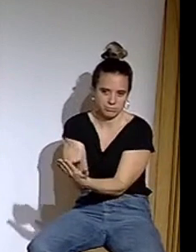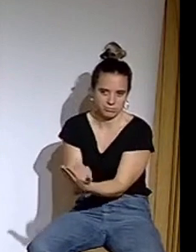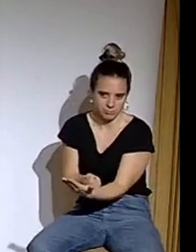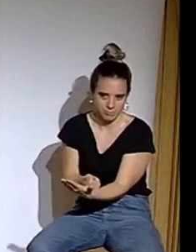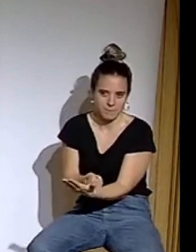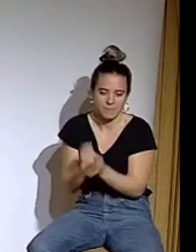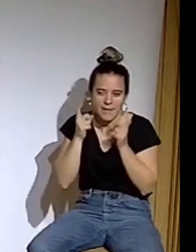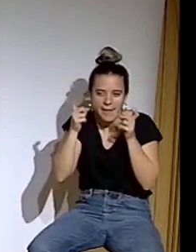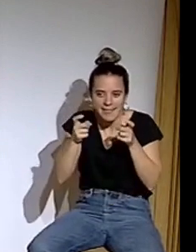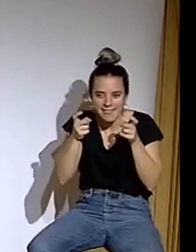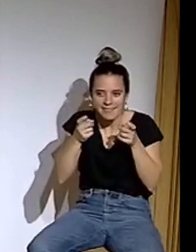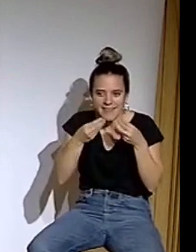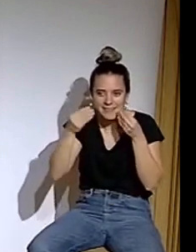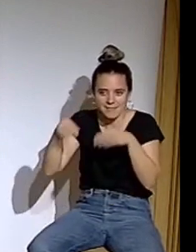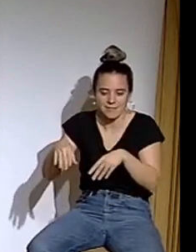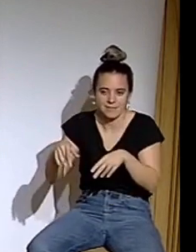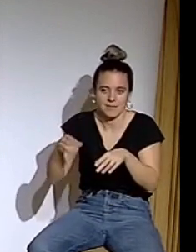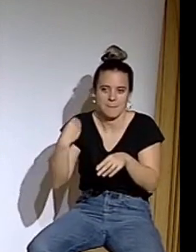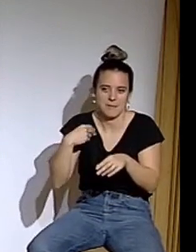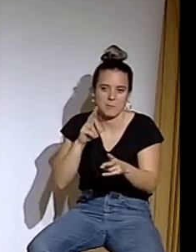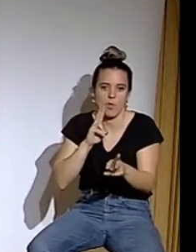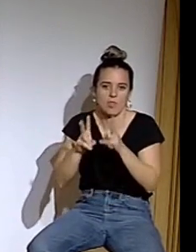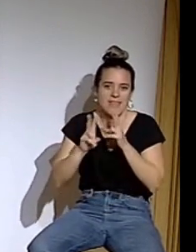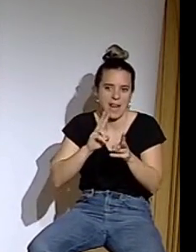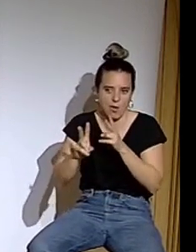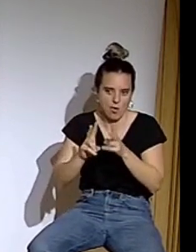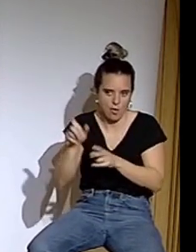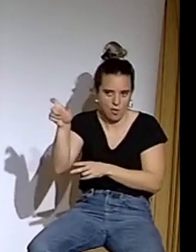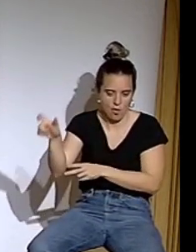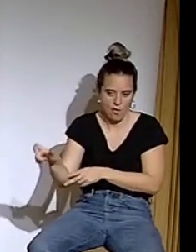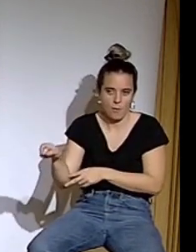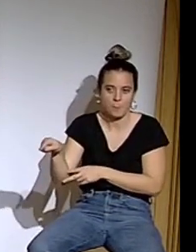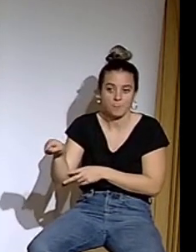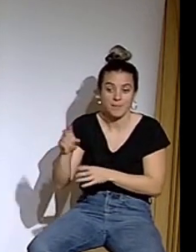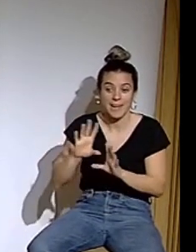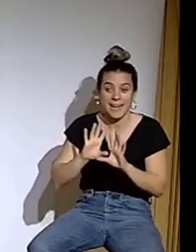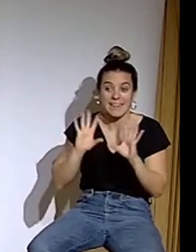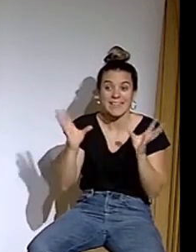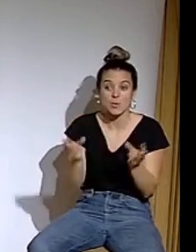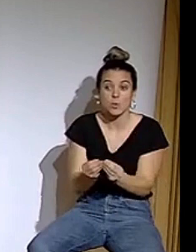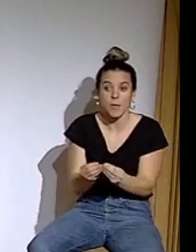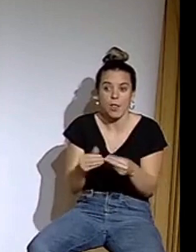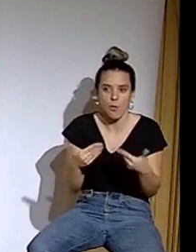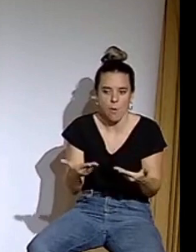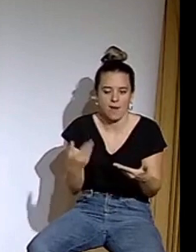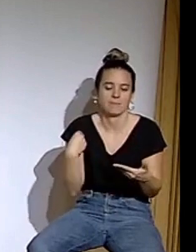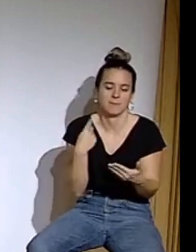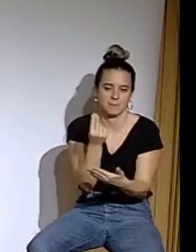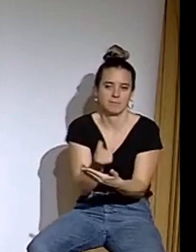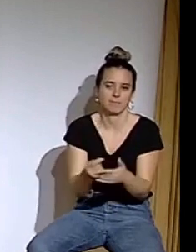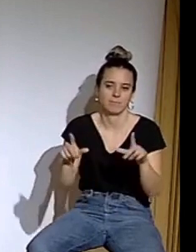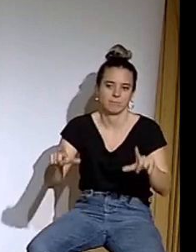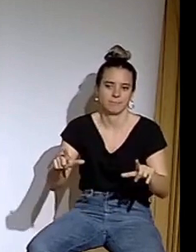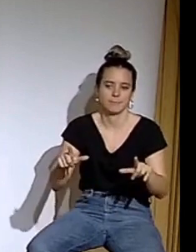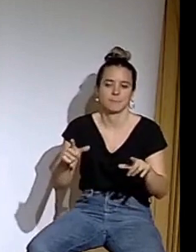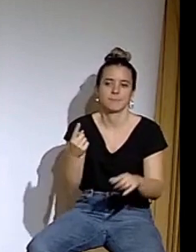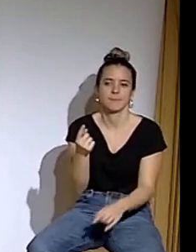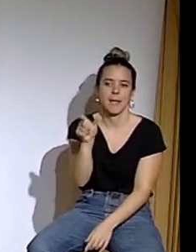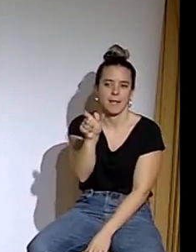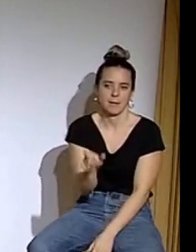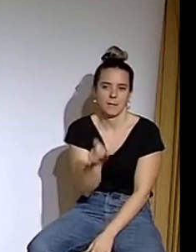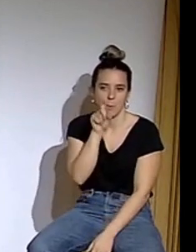de este diálogo no que tuvimos con el compañero y el resultado fue esta pieza donde está este bruje utilizando